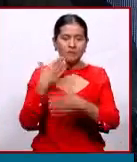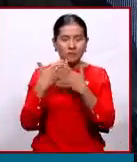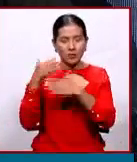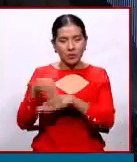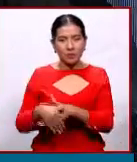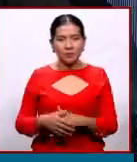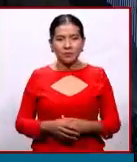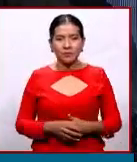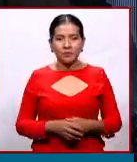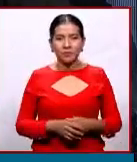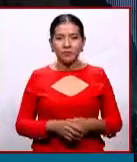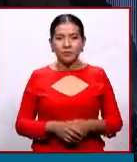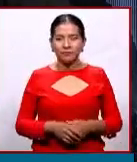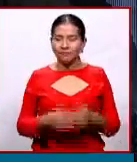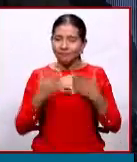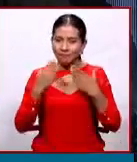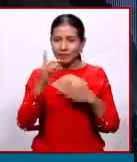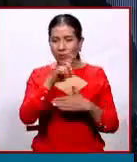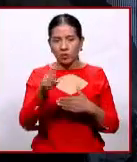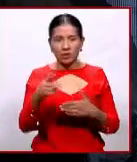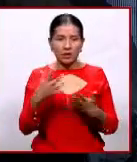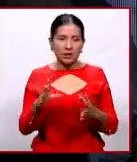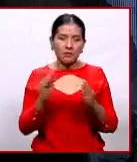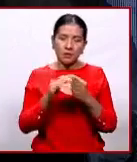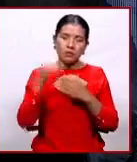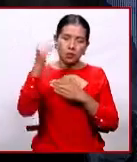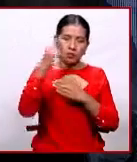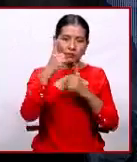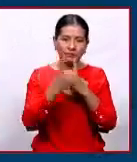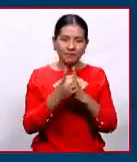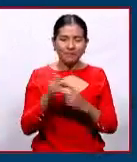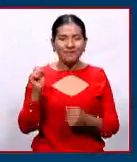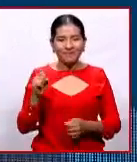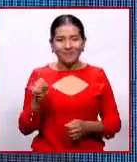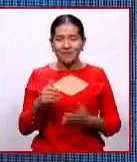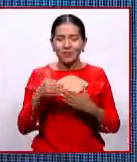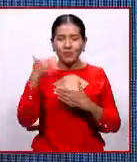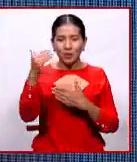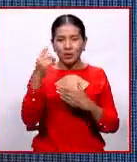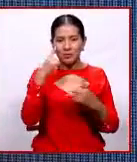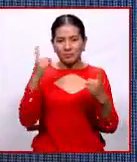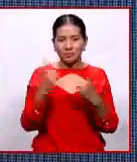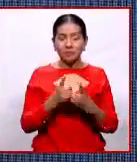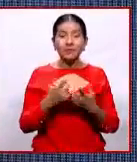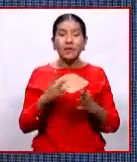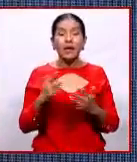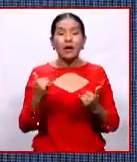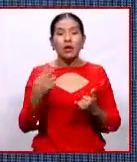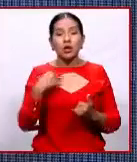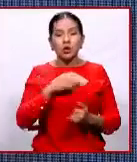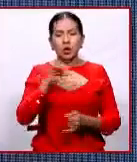noches. No, gracias a ustedes y hasta una siguiente oportunidad. Hasta una próxima oportunidad. Bien,